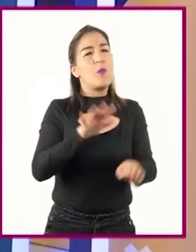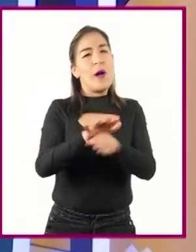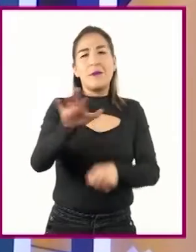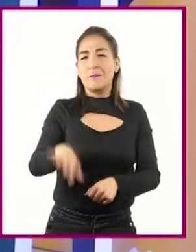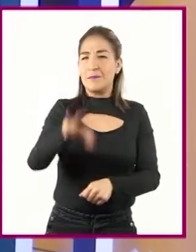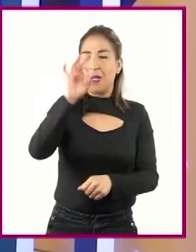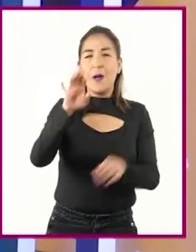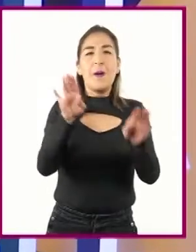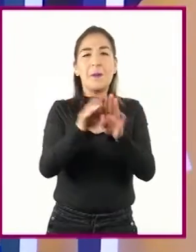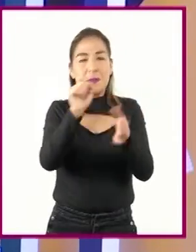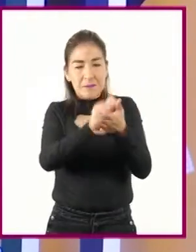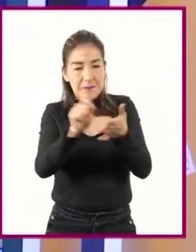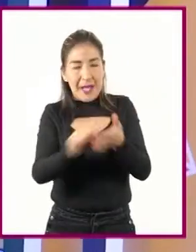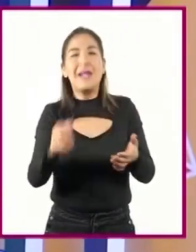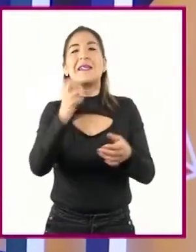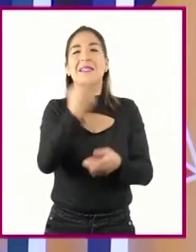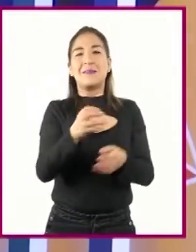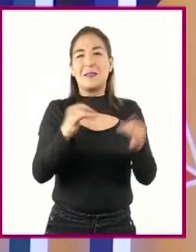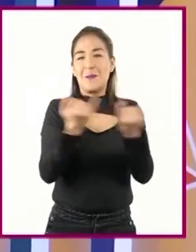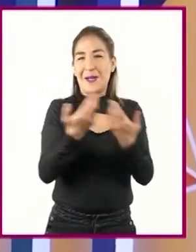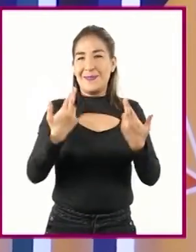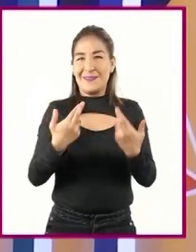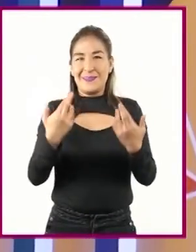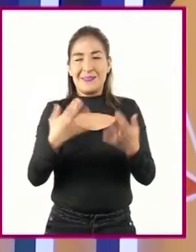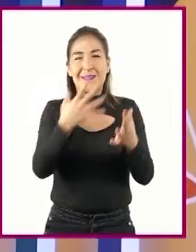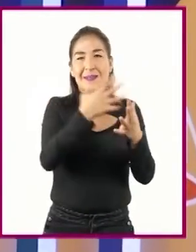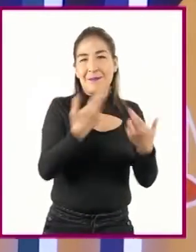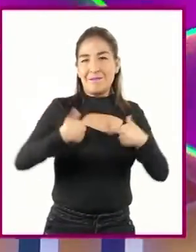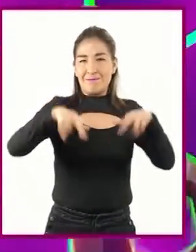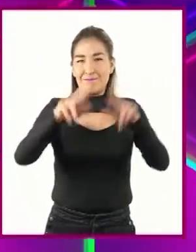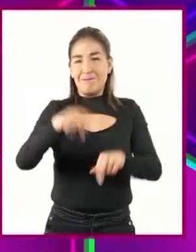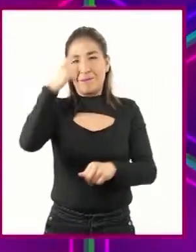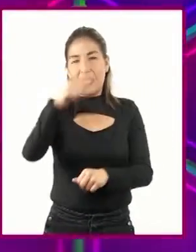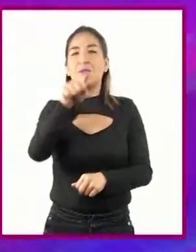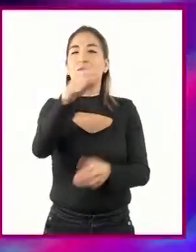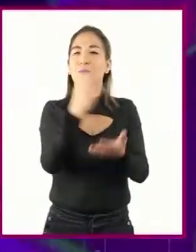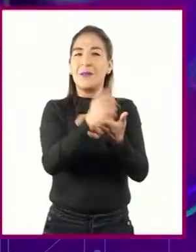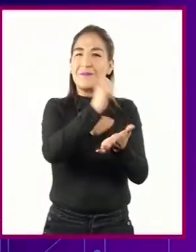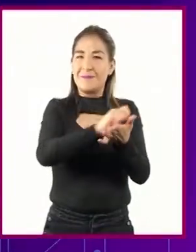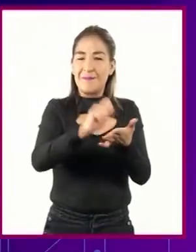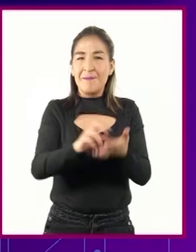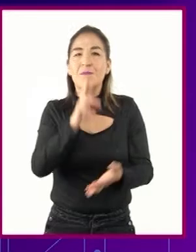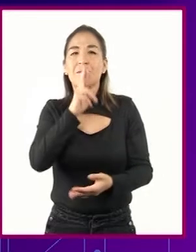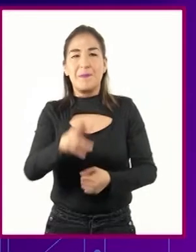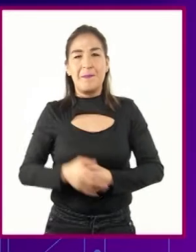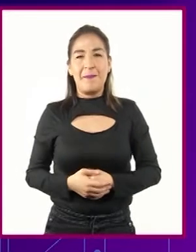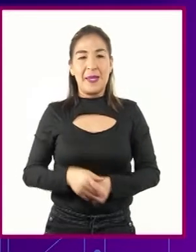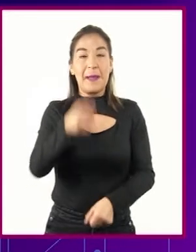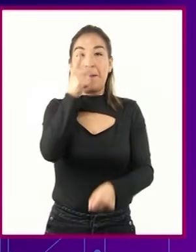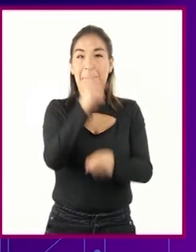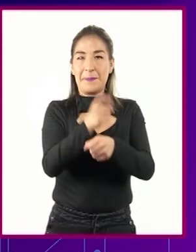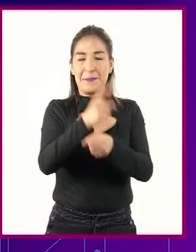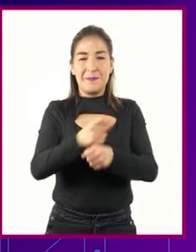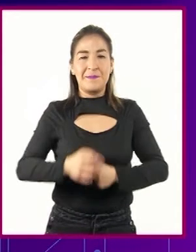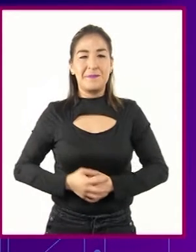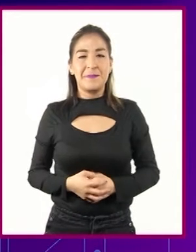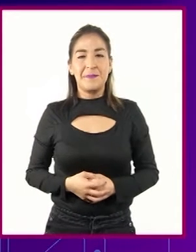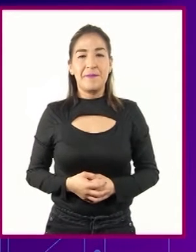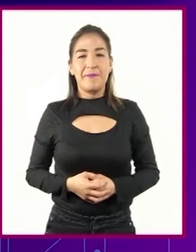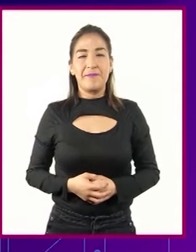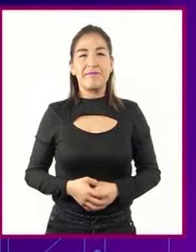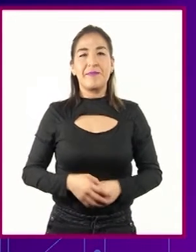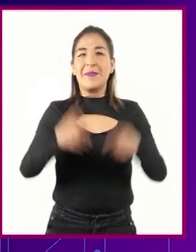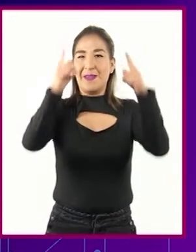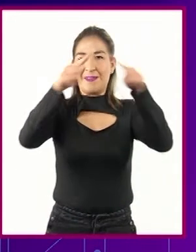la representa. Les recuerdo tomar nota en sus hojas de apuntes. La primera operación es